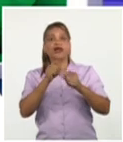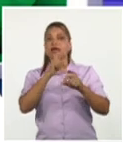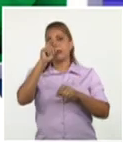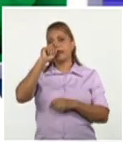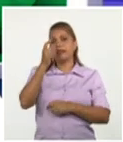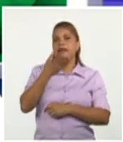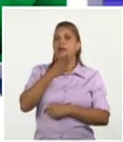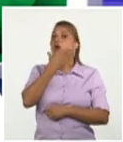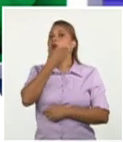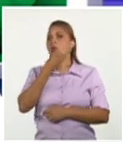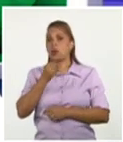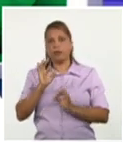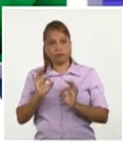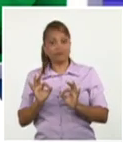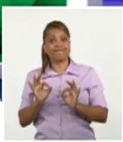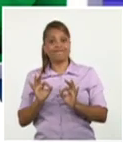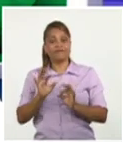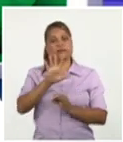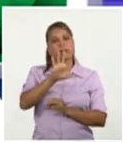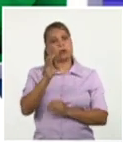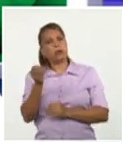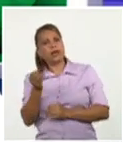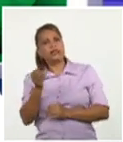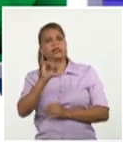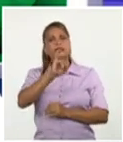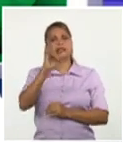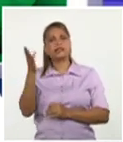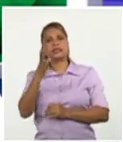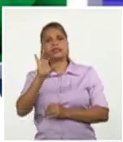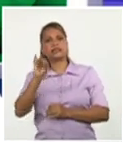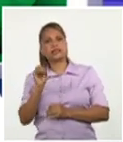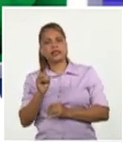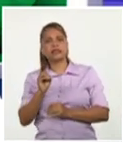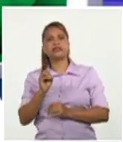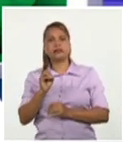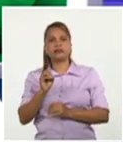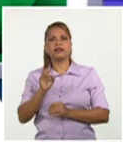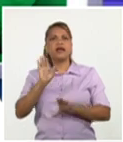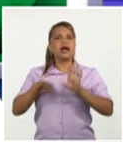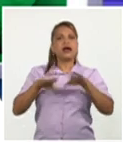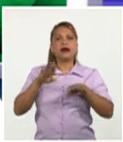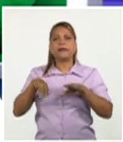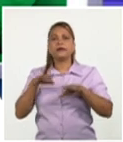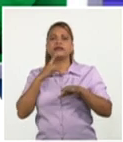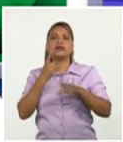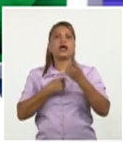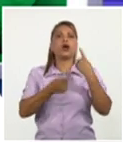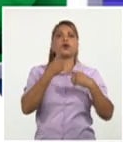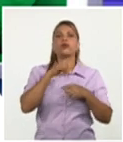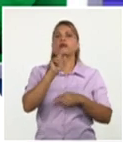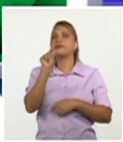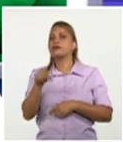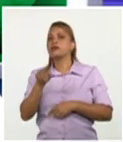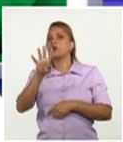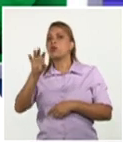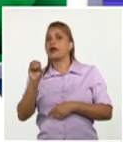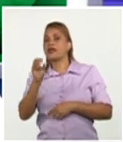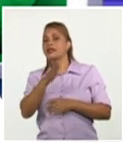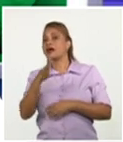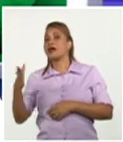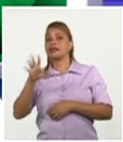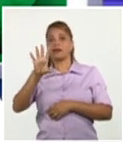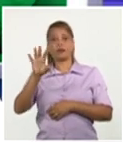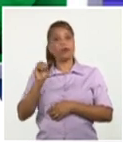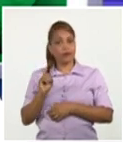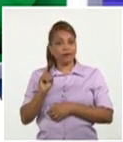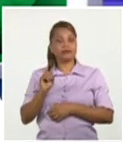jóvenes, 50, 60, a veces algunos casos de 40, 50, y lo que